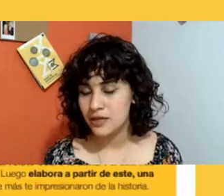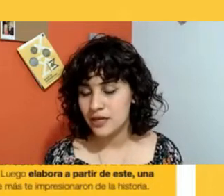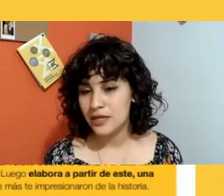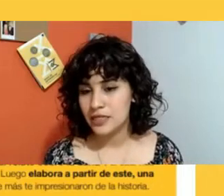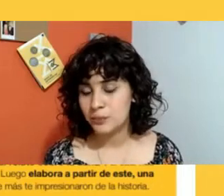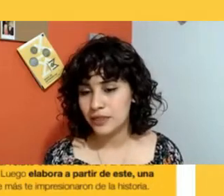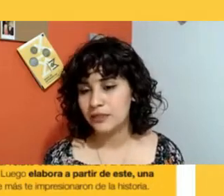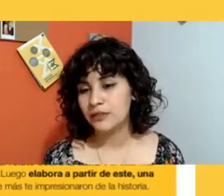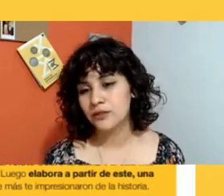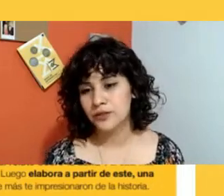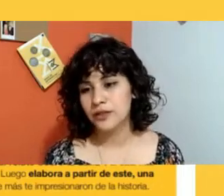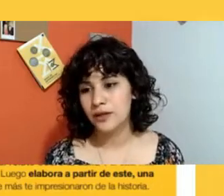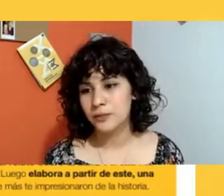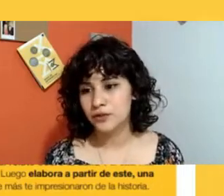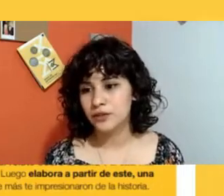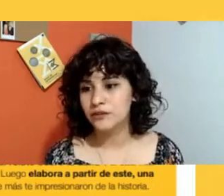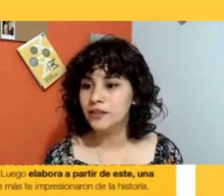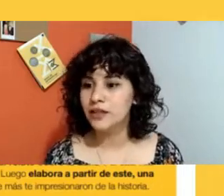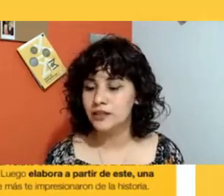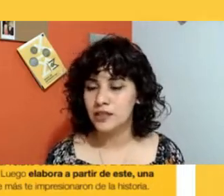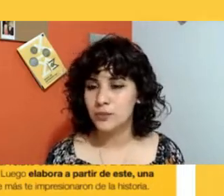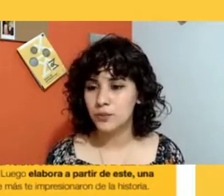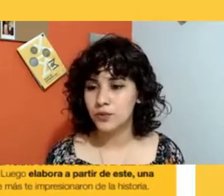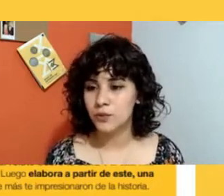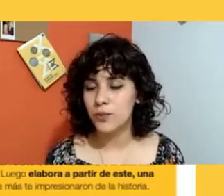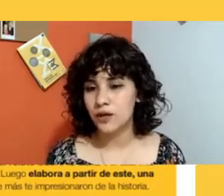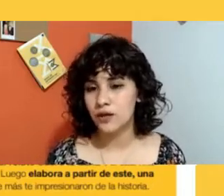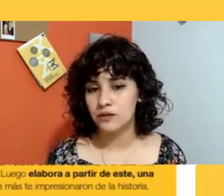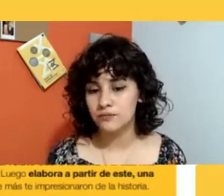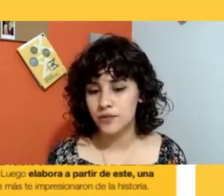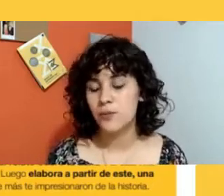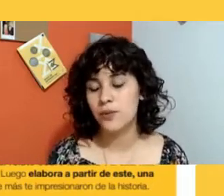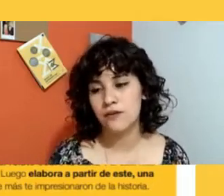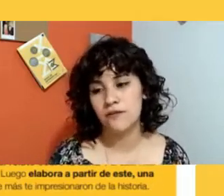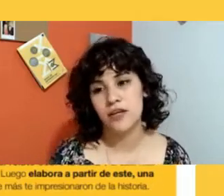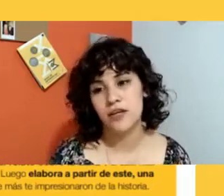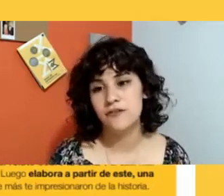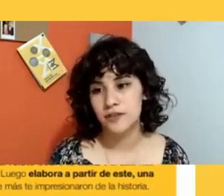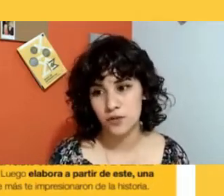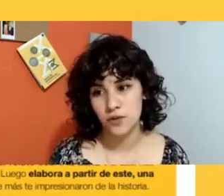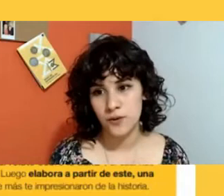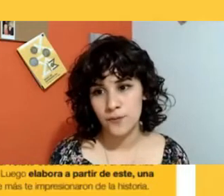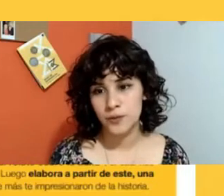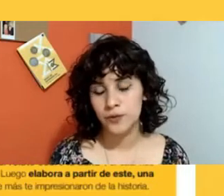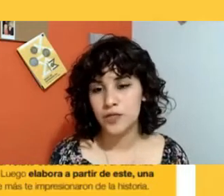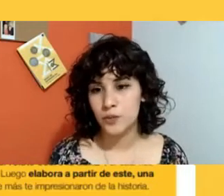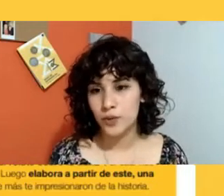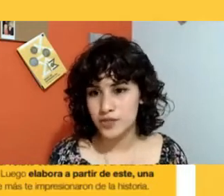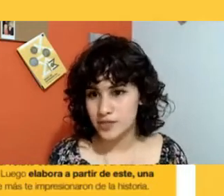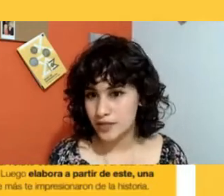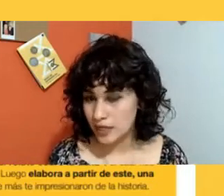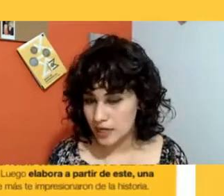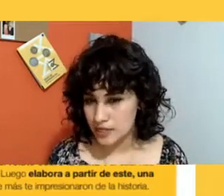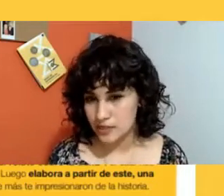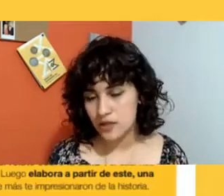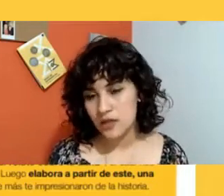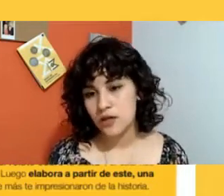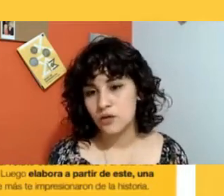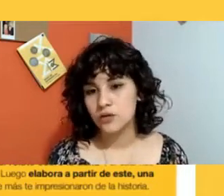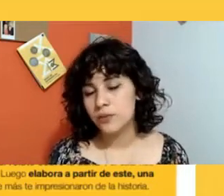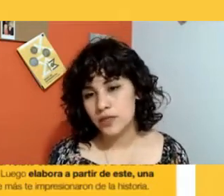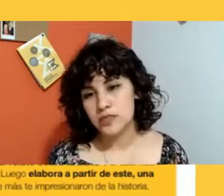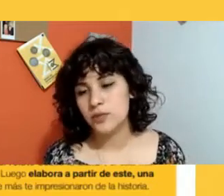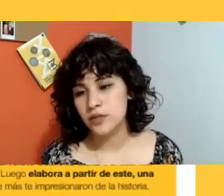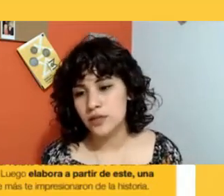tapada es parte de una de las microactividades que proponemos para después de ver el video, ¿no? Que se puede hacer en clase.